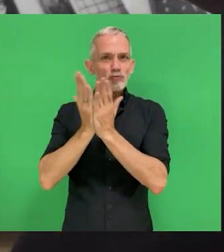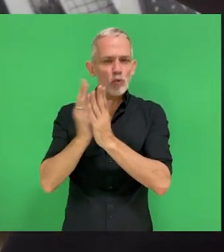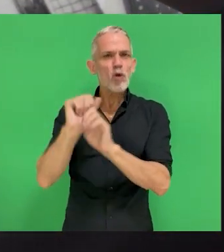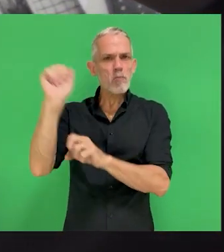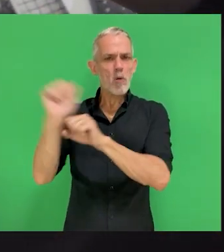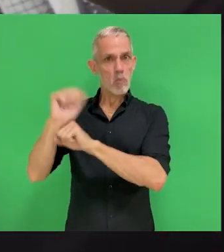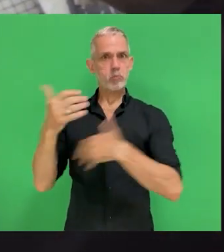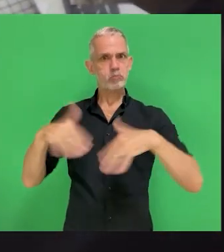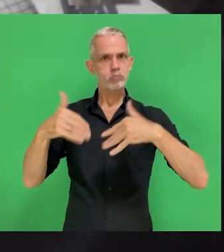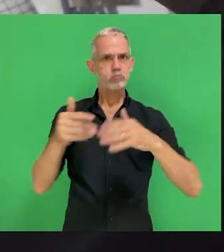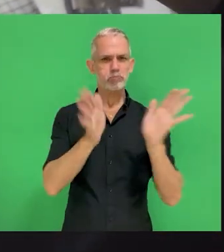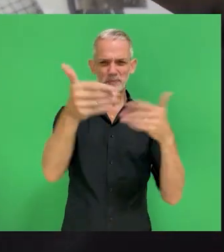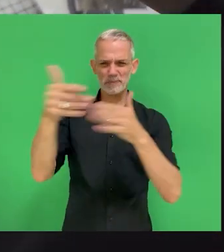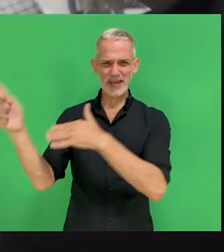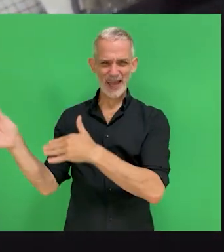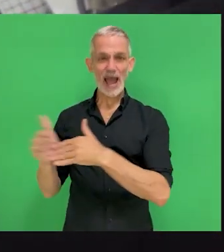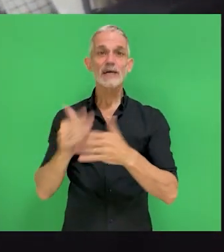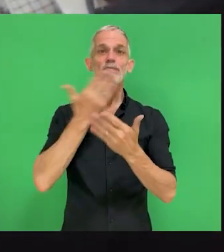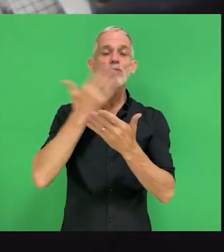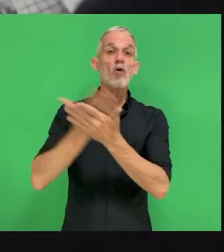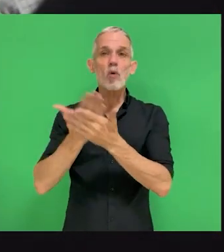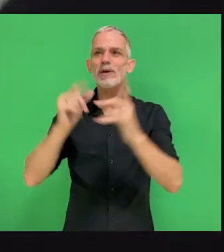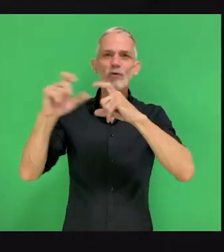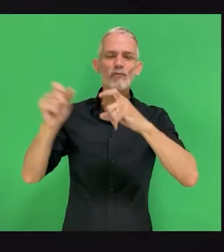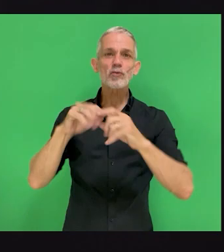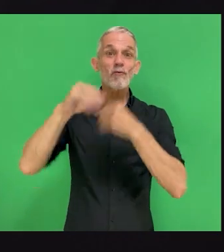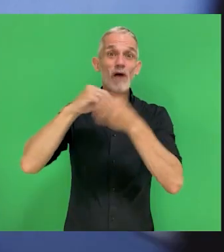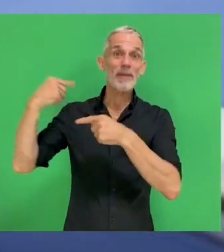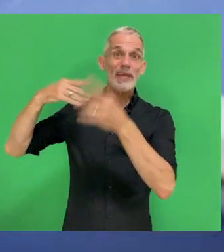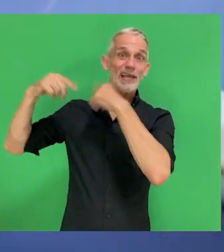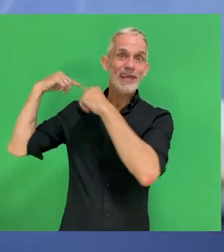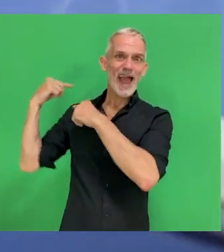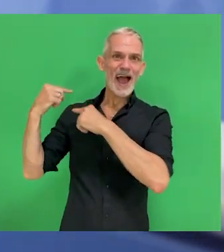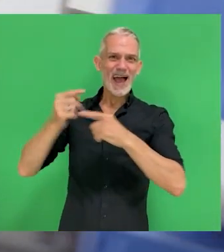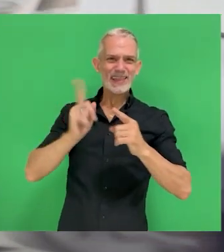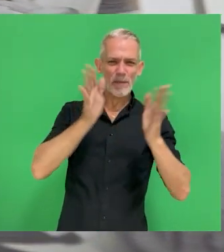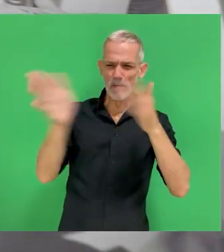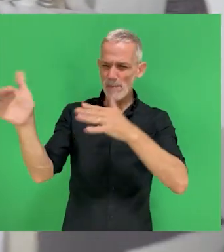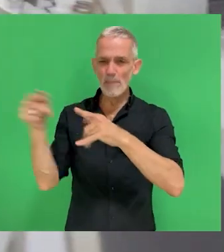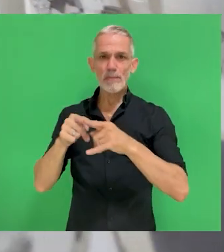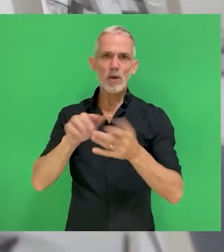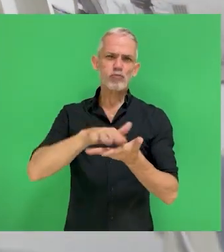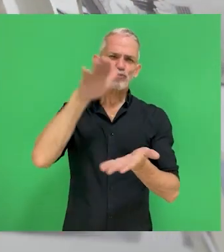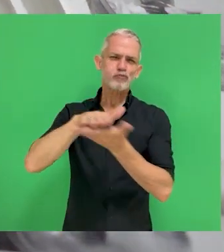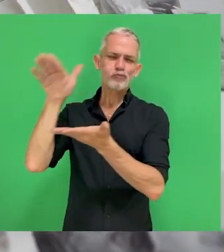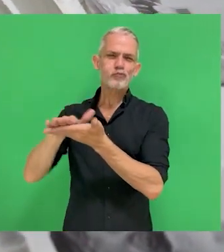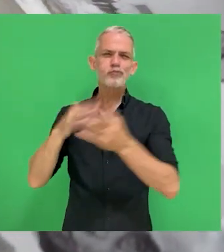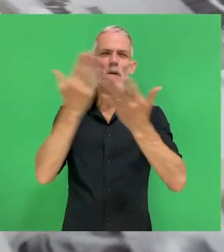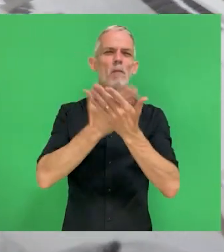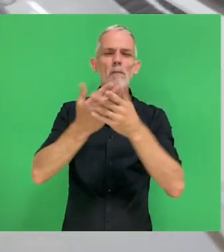nutrida, incluso documentos que pertenecían a su familia y también un gran volumen